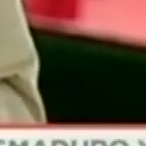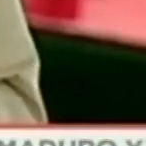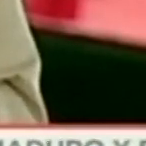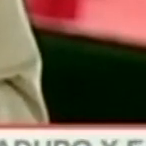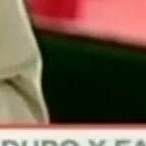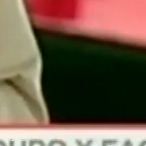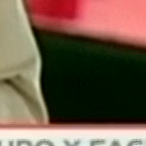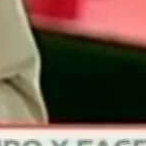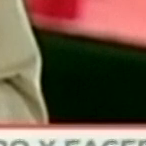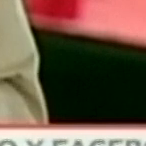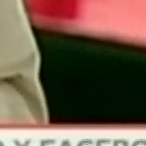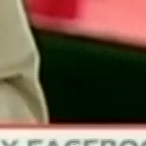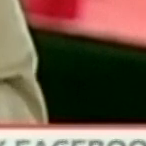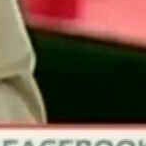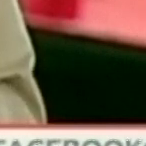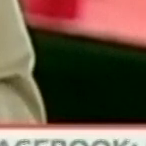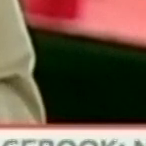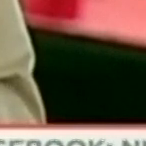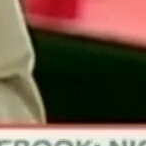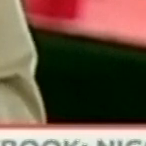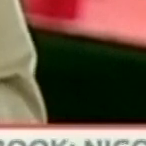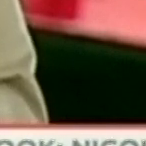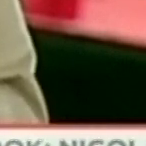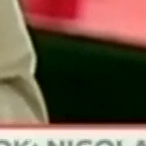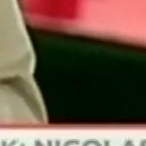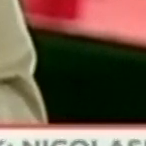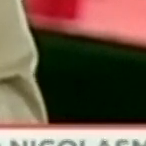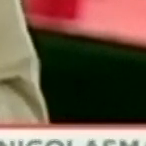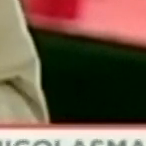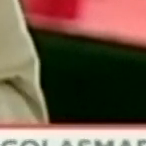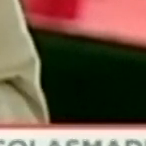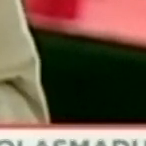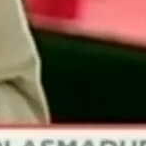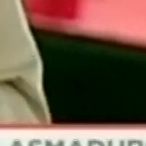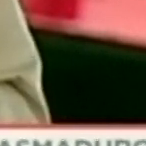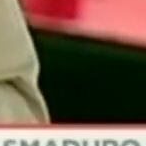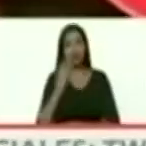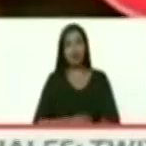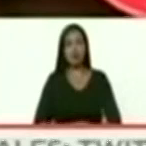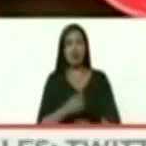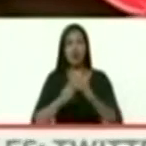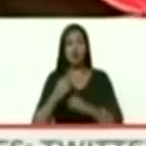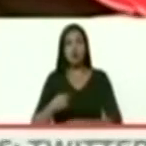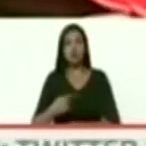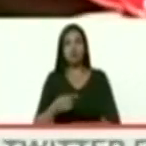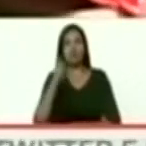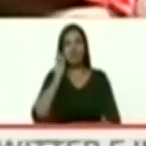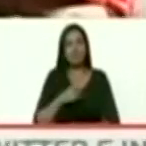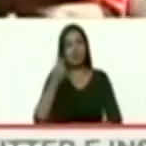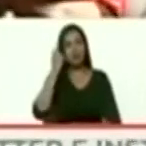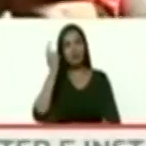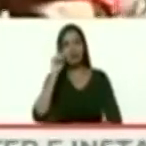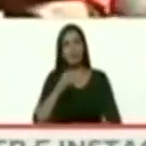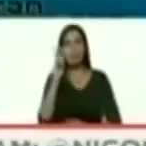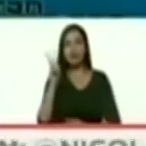el gobierno de maduro sigue en pie hay negociaciones importantes que hay que apoyar para evitar cualquier tipo de violencia en el